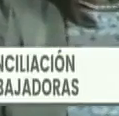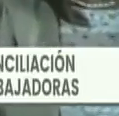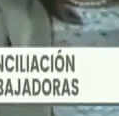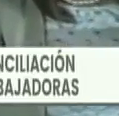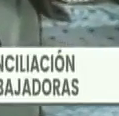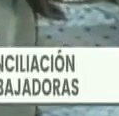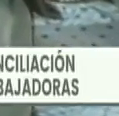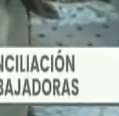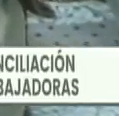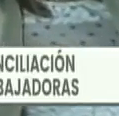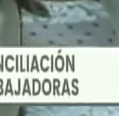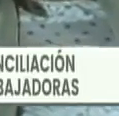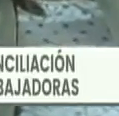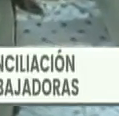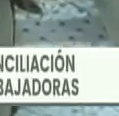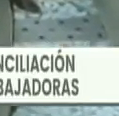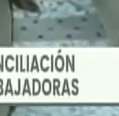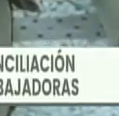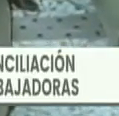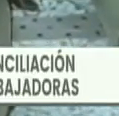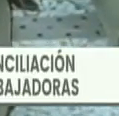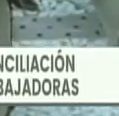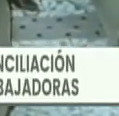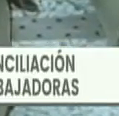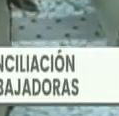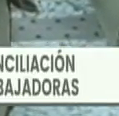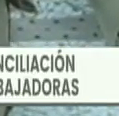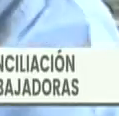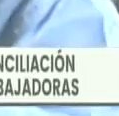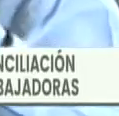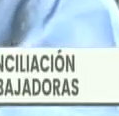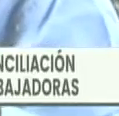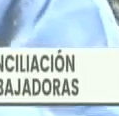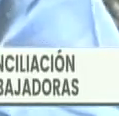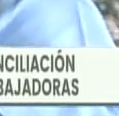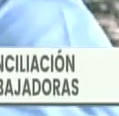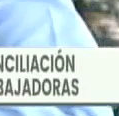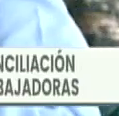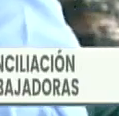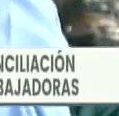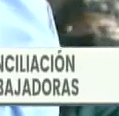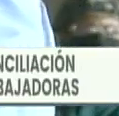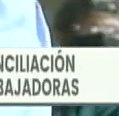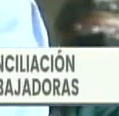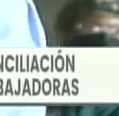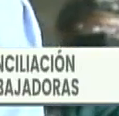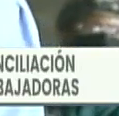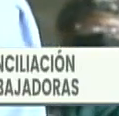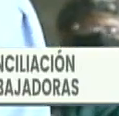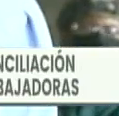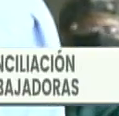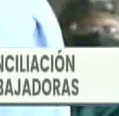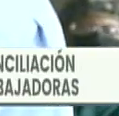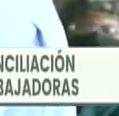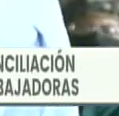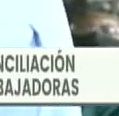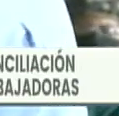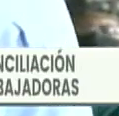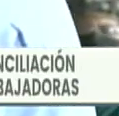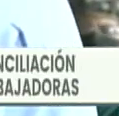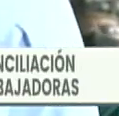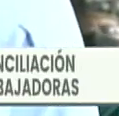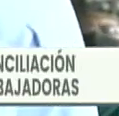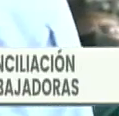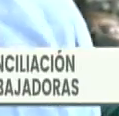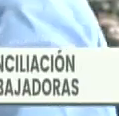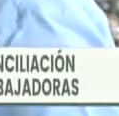al sector nuestro, al sector de los servidores públicos o empleados públicos. Esos que tenemos una escala que culmina para un profesional